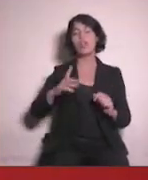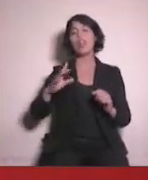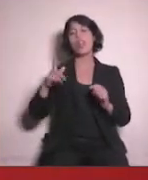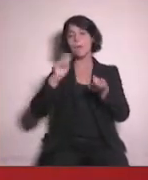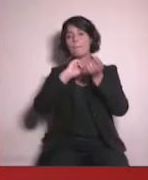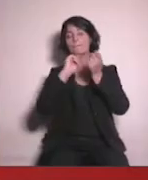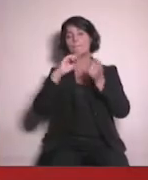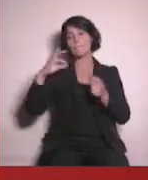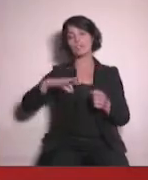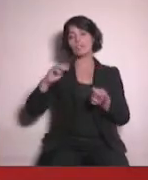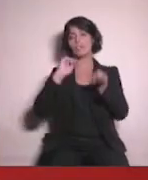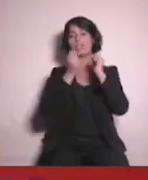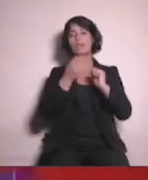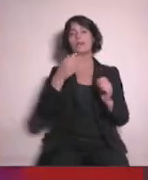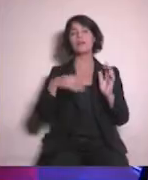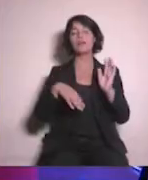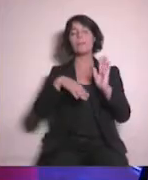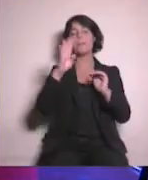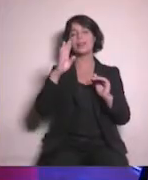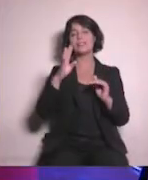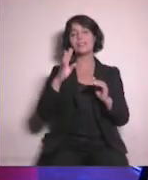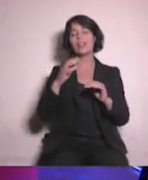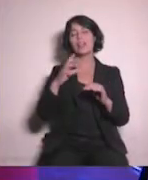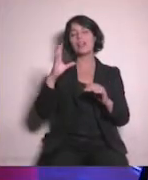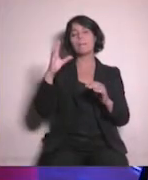cotización, más ahorro.